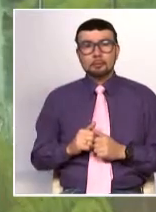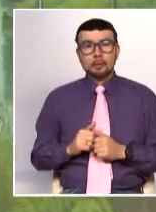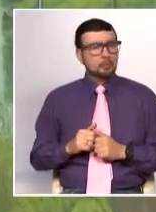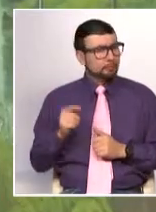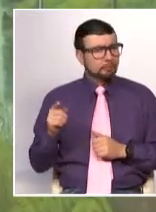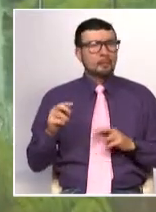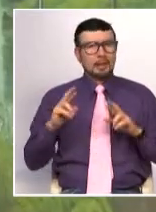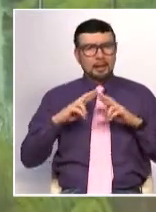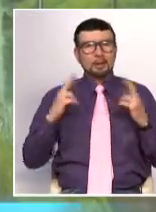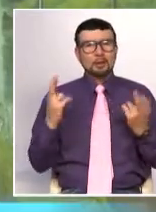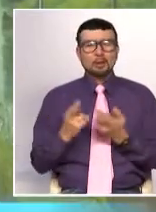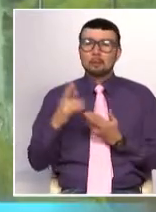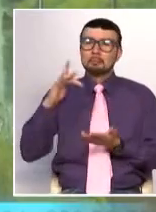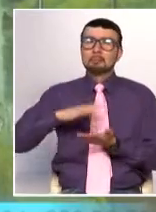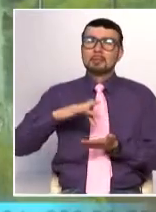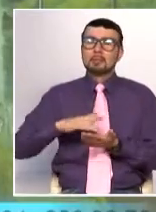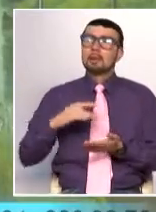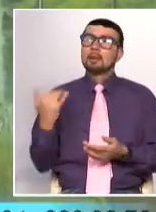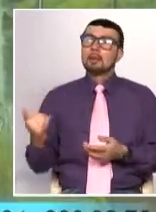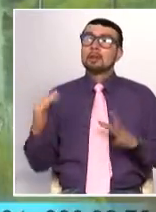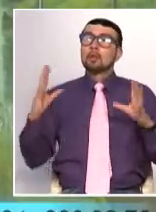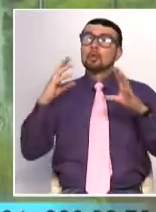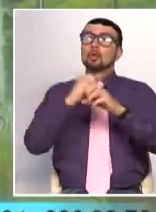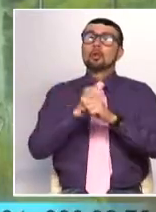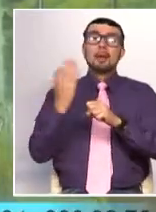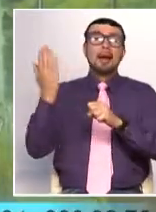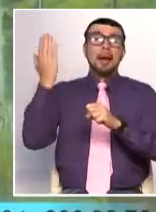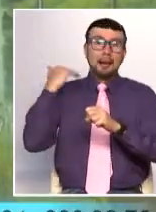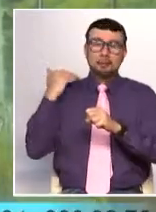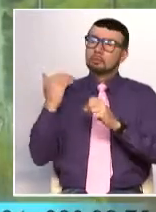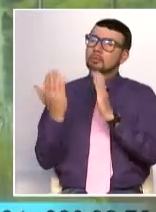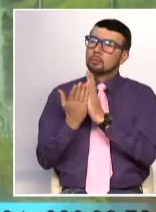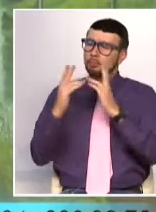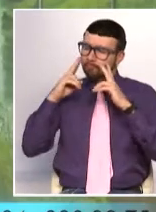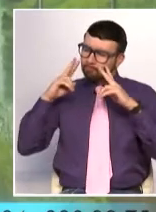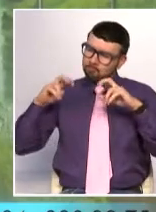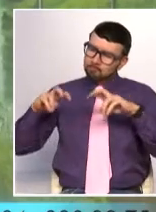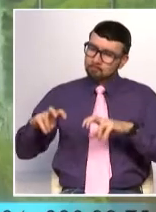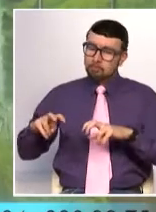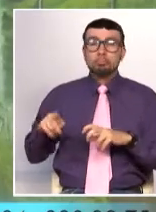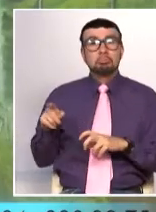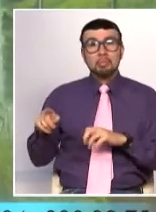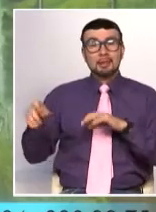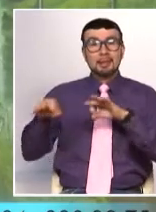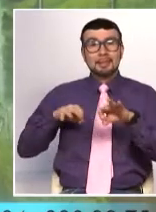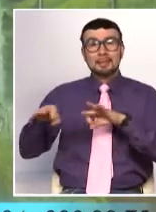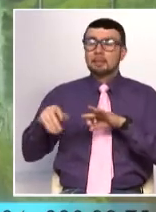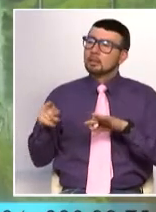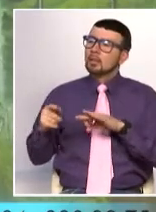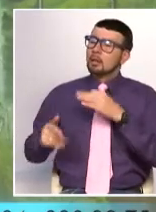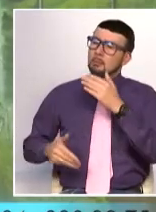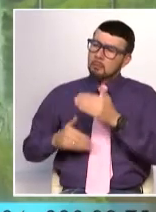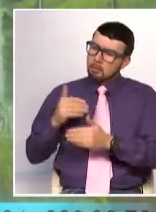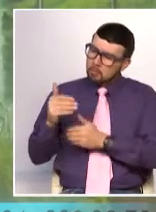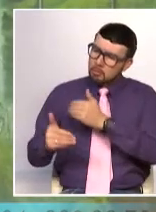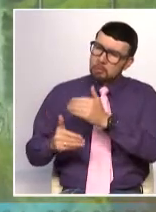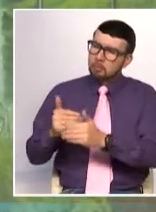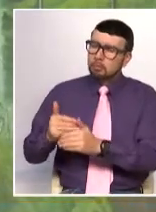estudiando la noche anterior y hablábamos del proceso de desintoxicación